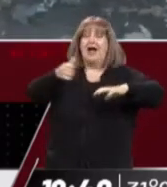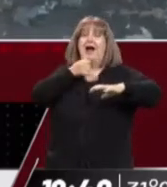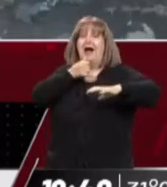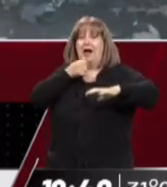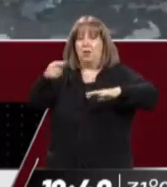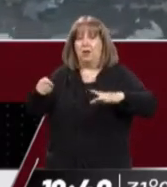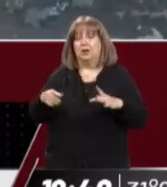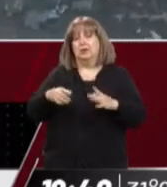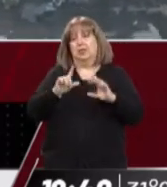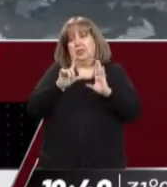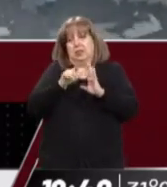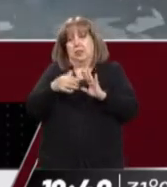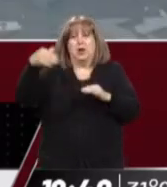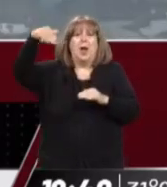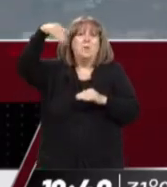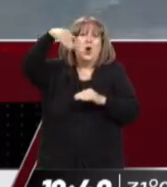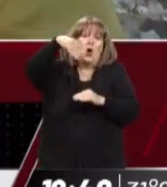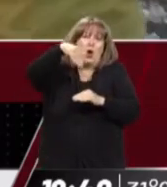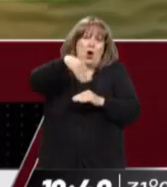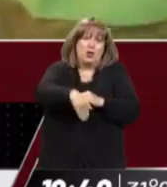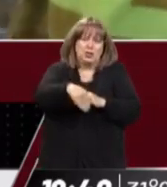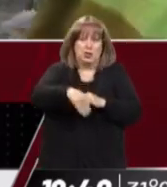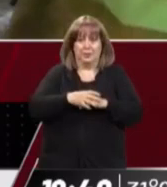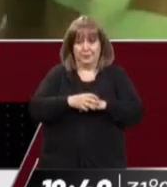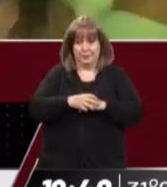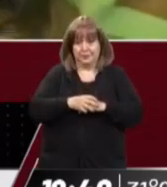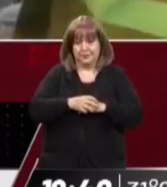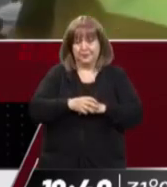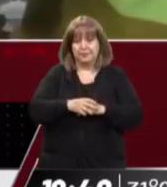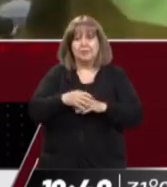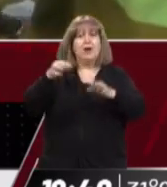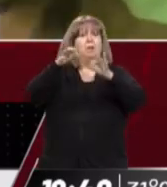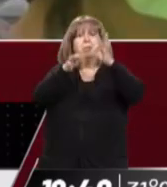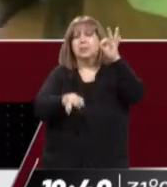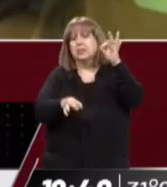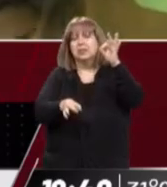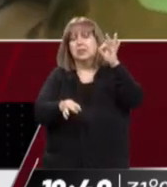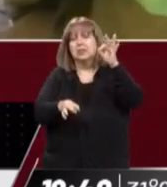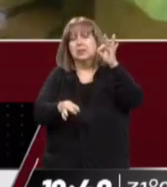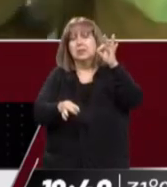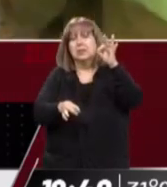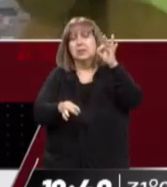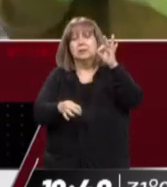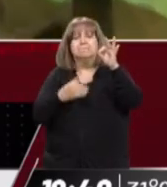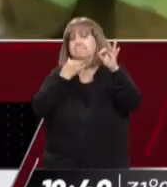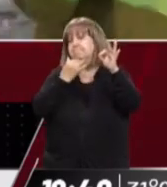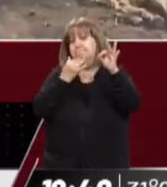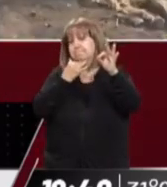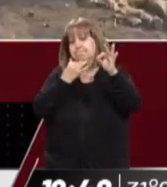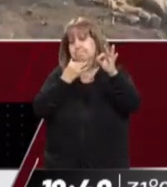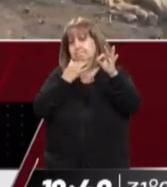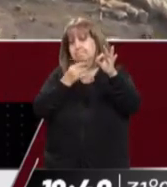no no pasó muy profundo verdad el pollo es bastante profundo de una dimensión aproximada Bueno no